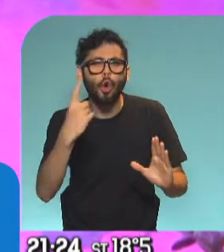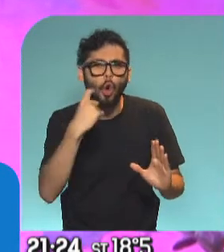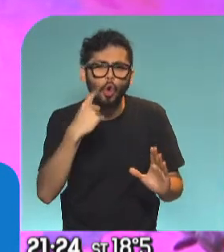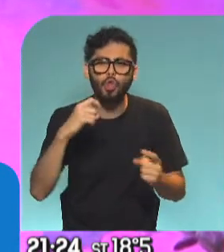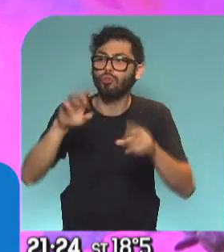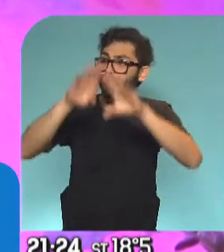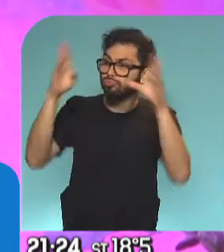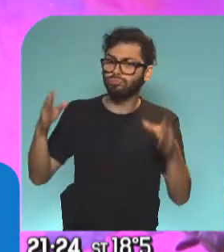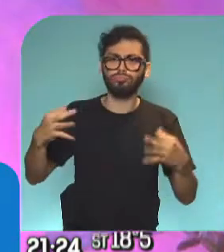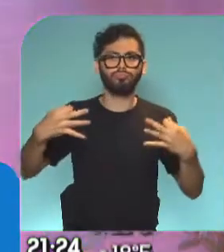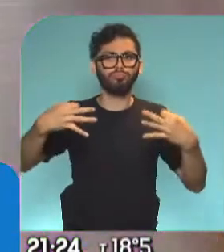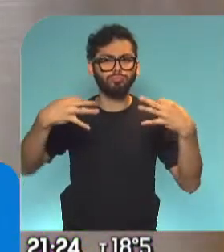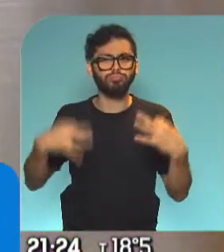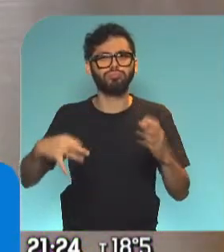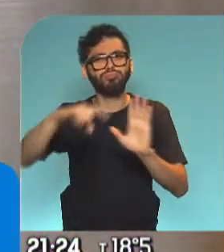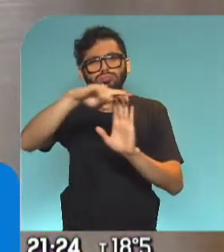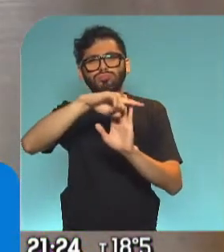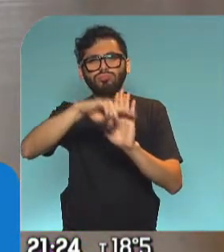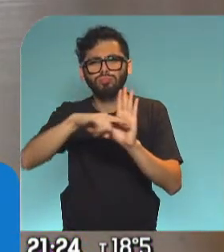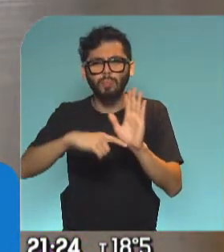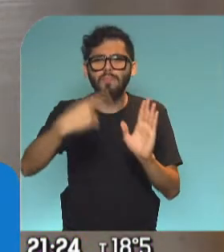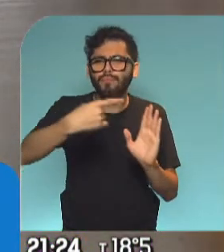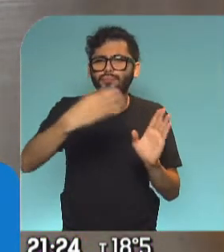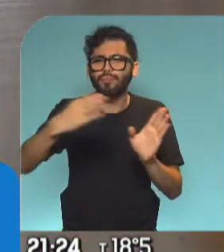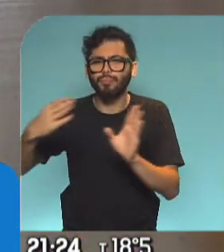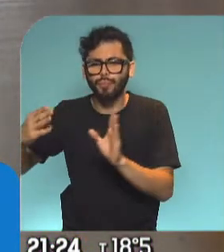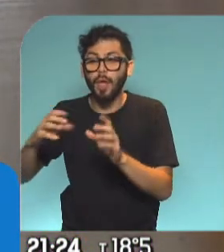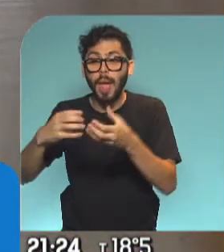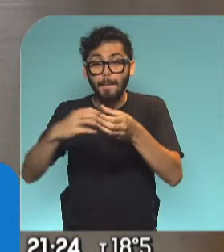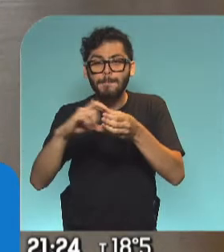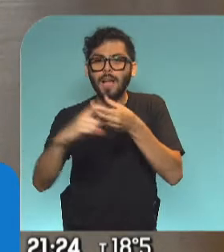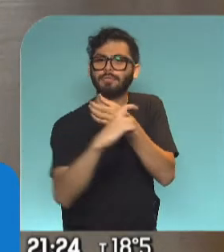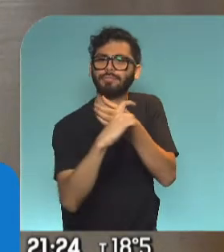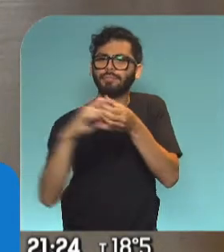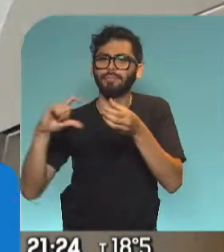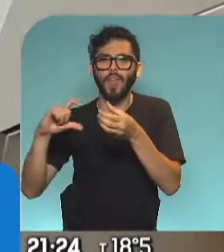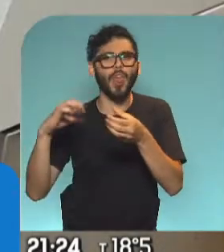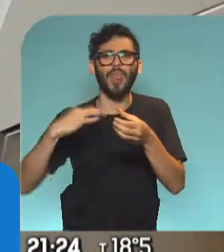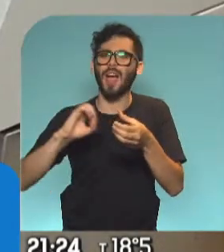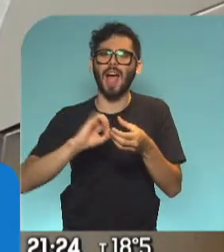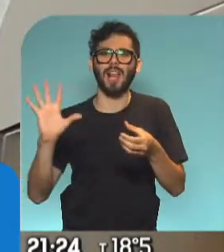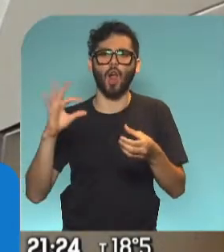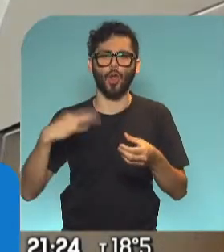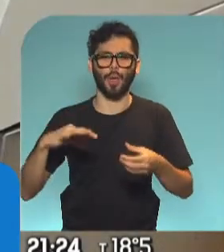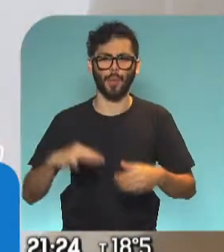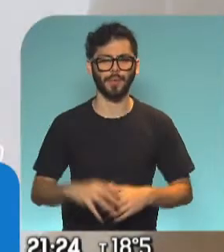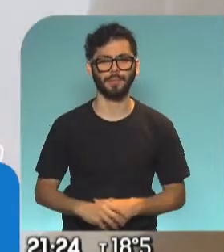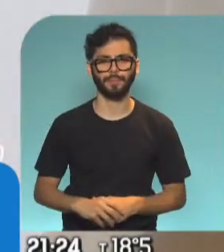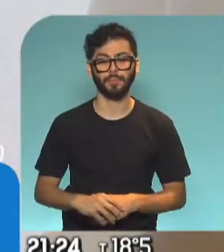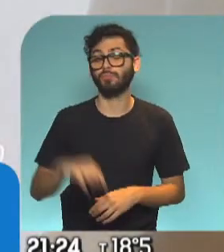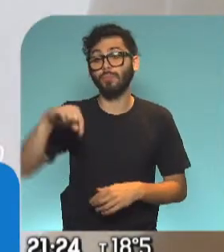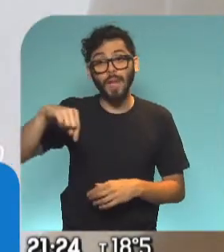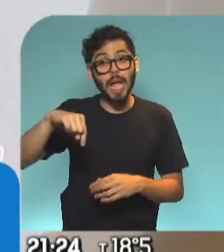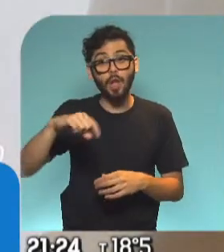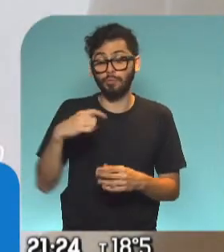instalaciones apropiadas, tener normatizados los procedimientos, rotular envases y productos. Hasta el momento, los únicos productos que